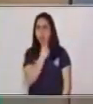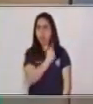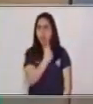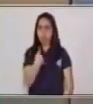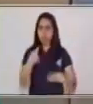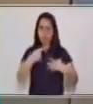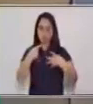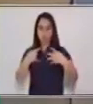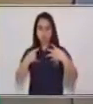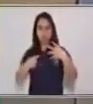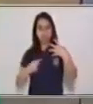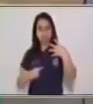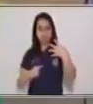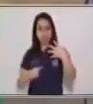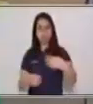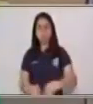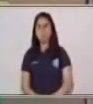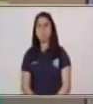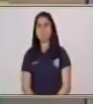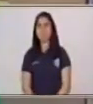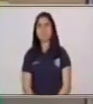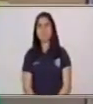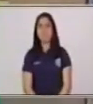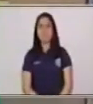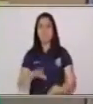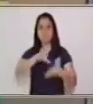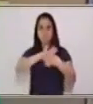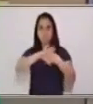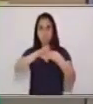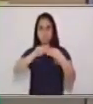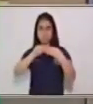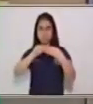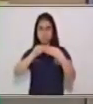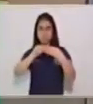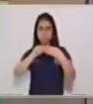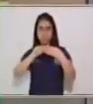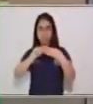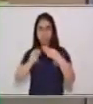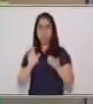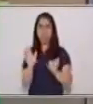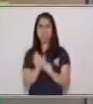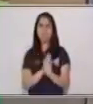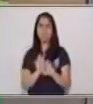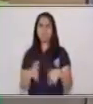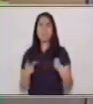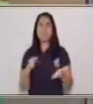son nuestras siguientes estrofas. Vamos a colocar la E.